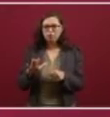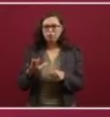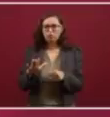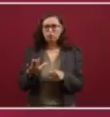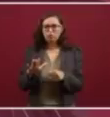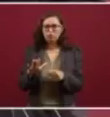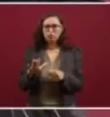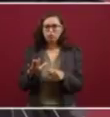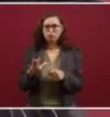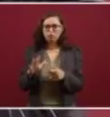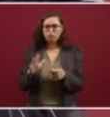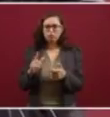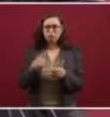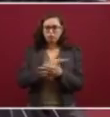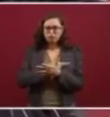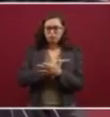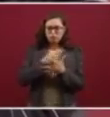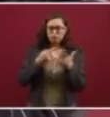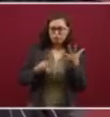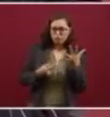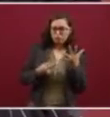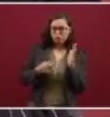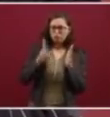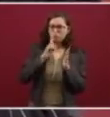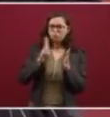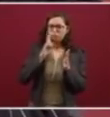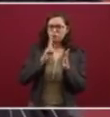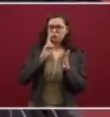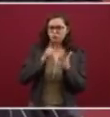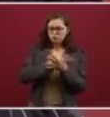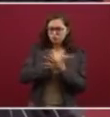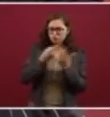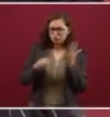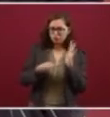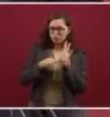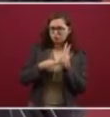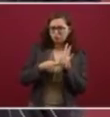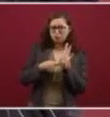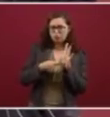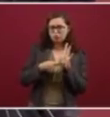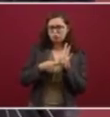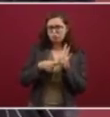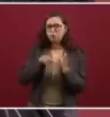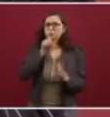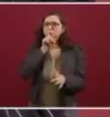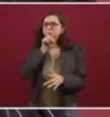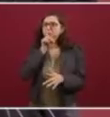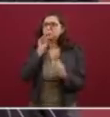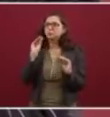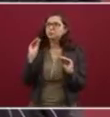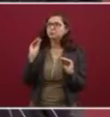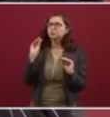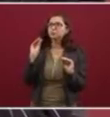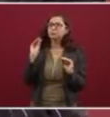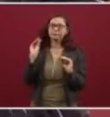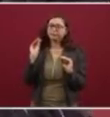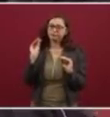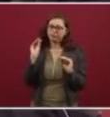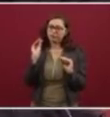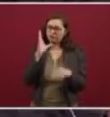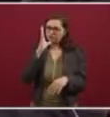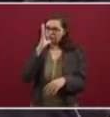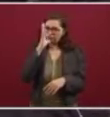esos elementos, esas pruebas, y quedarnos callados. Nos